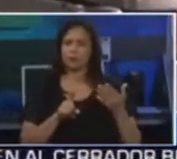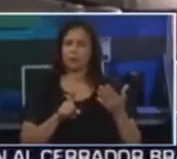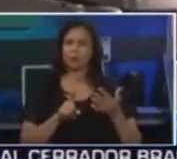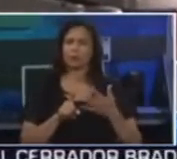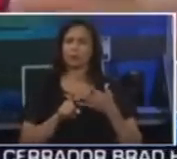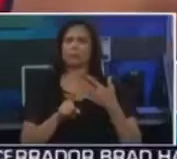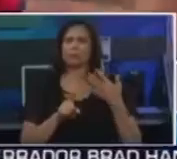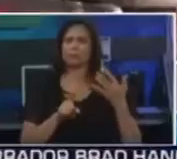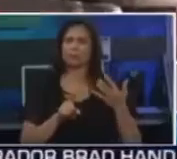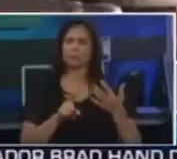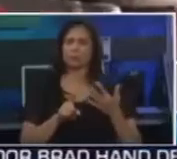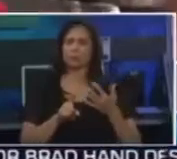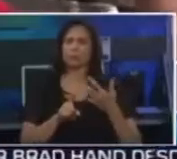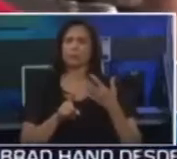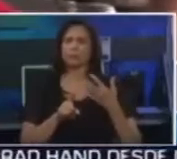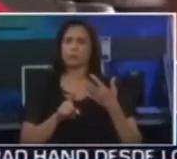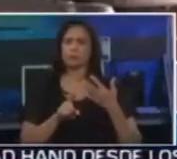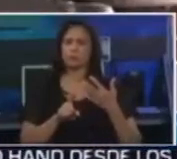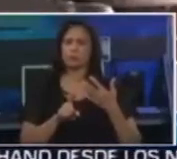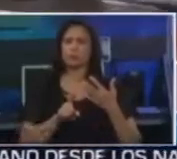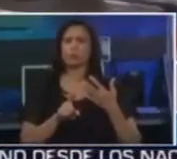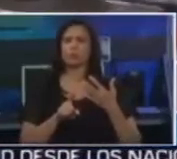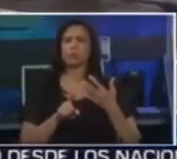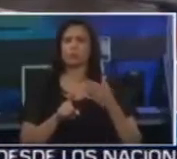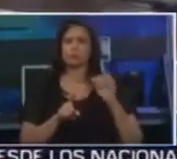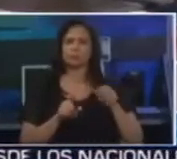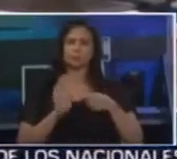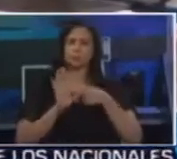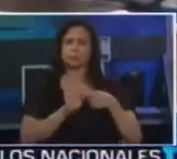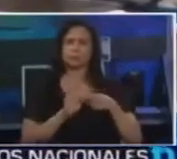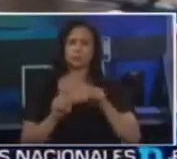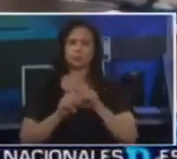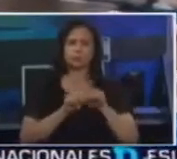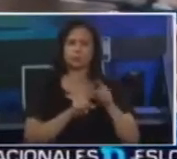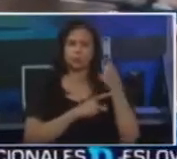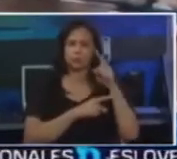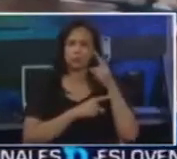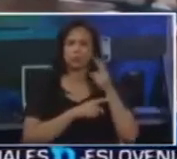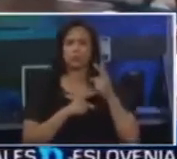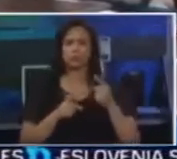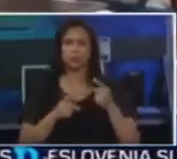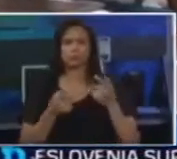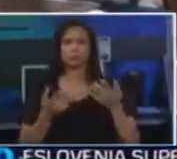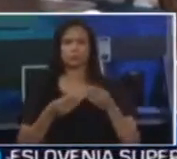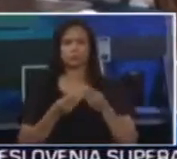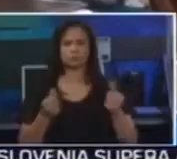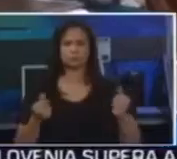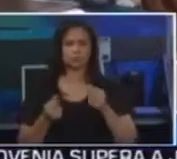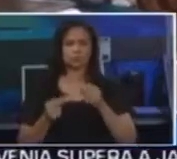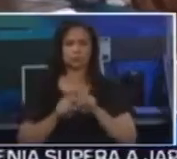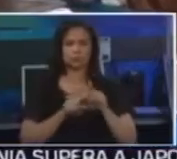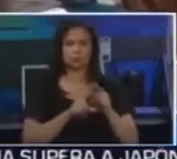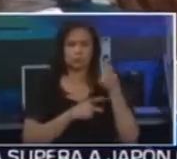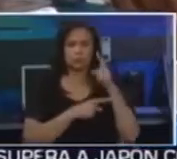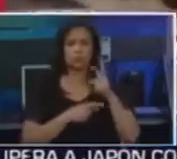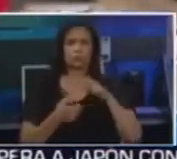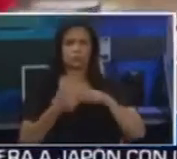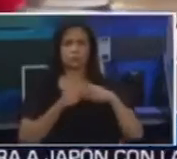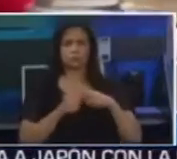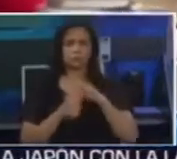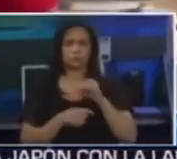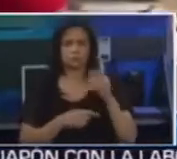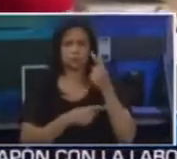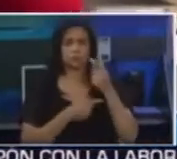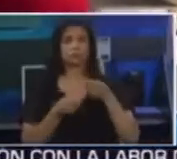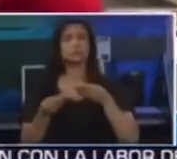con? ¿Va a tener que cerrar esto? Entonces, porque... Manifestaron además que de no buscársele una solución rápida a este problema,